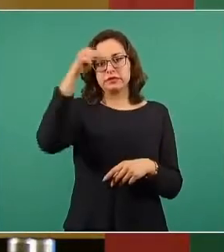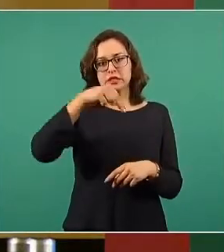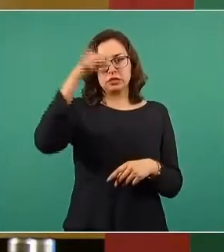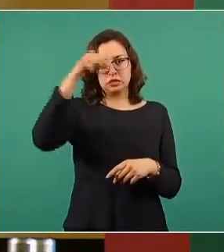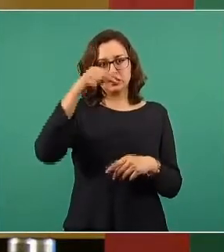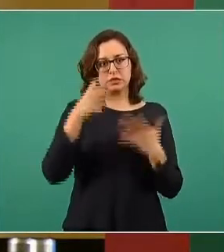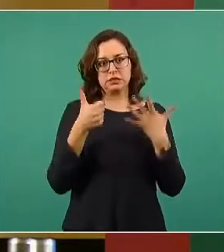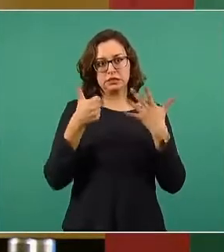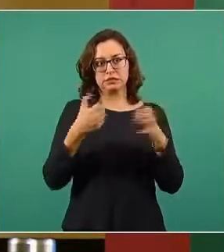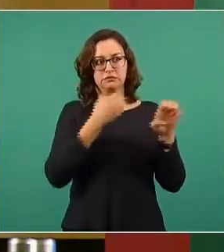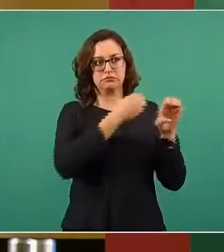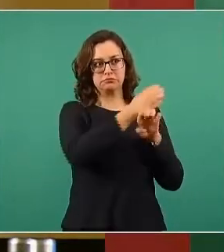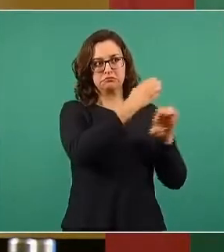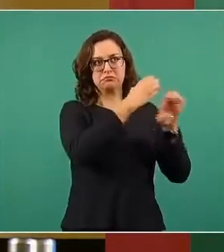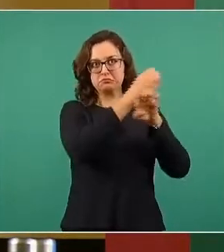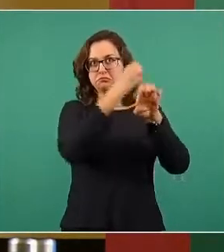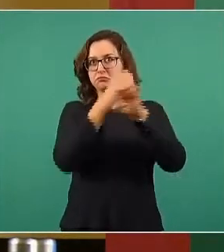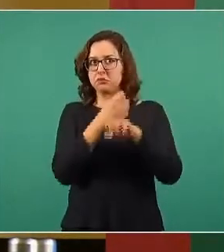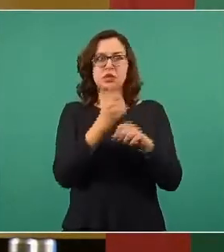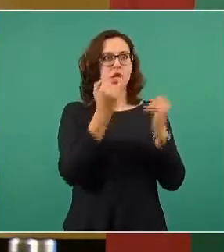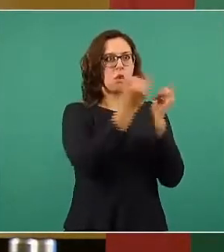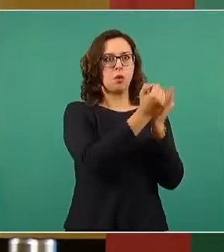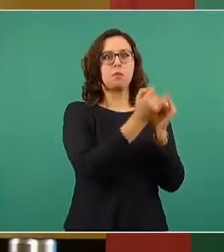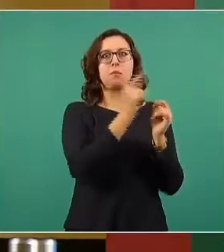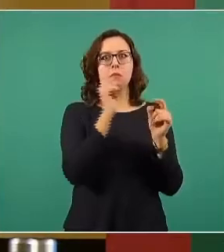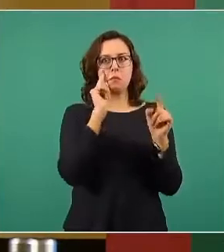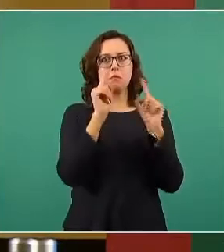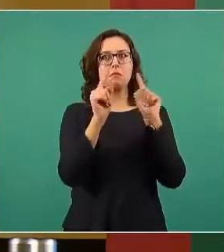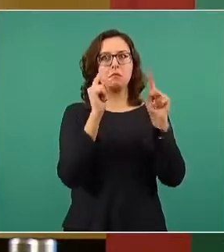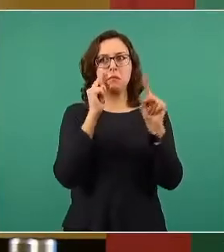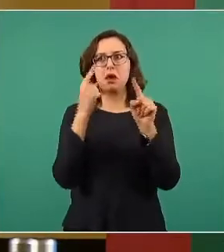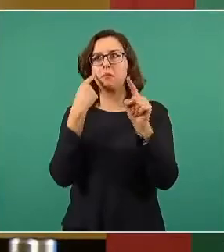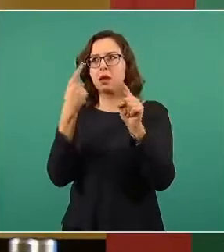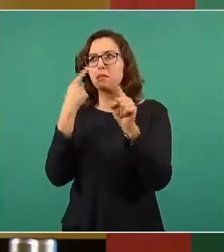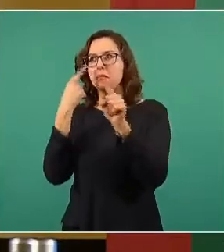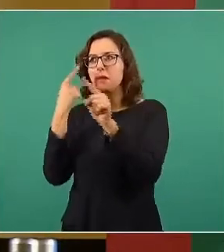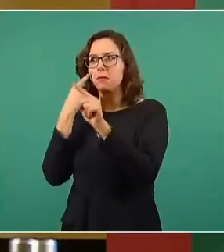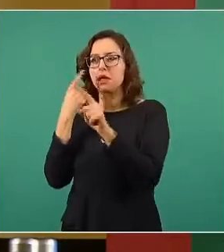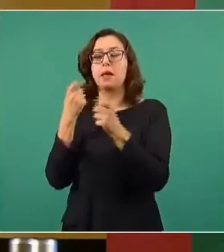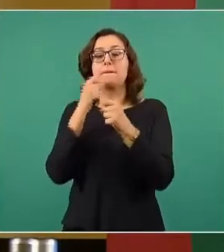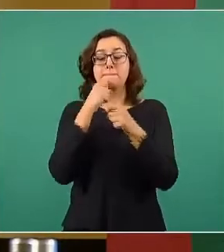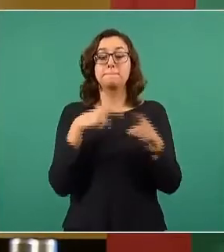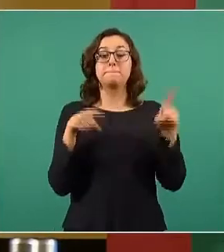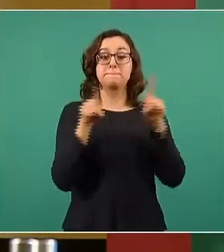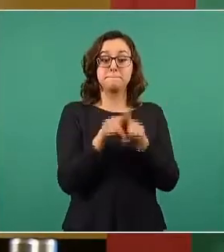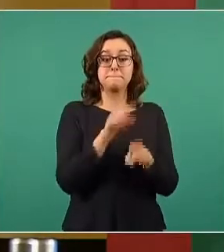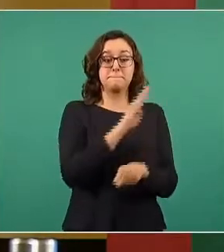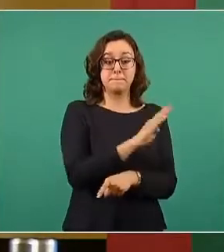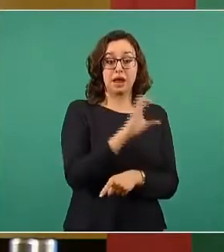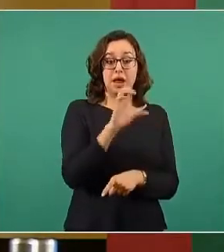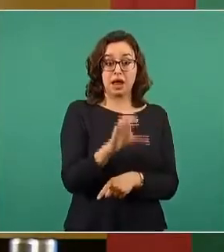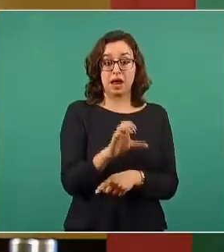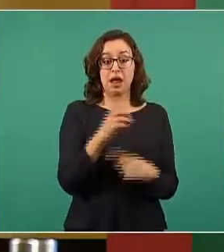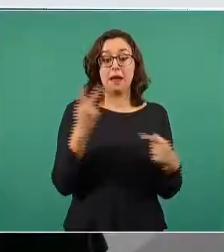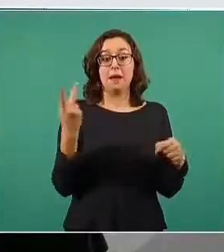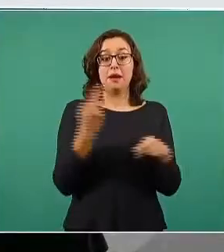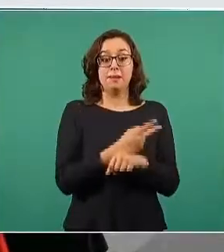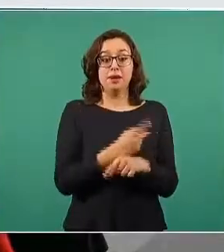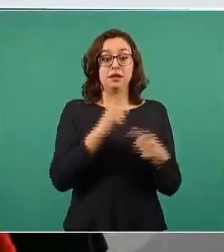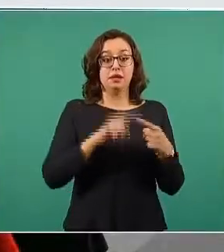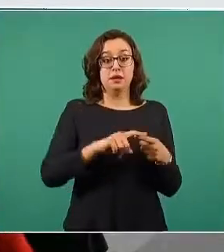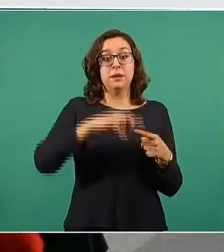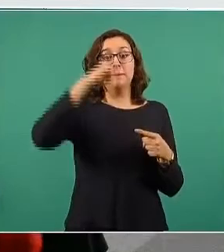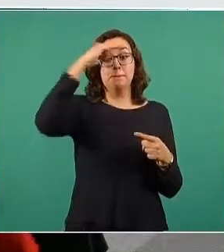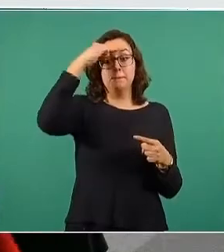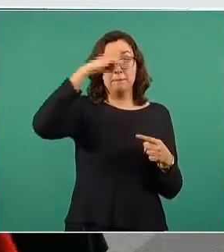los 6 estados. Otro ejemplo es Baja California. Lo que ocurre en Mexicali en no pocas ocasiones a lo